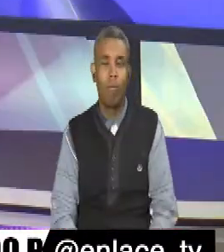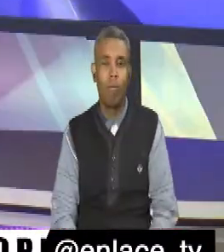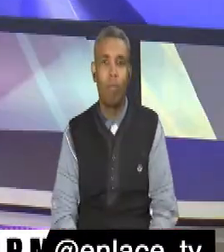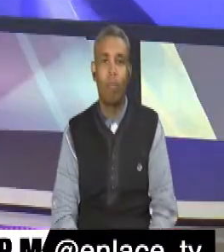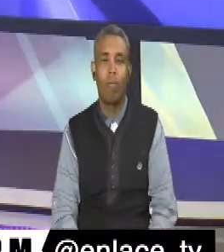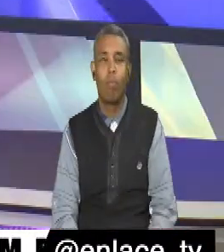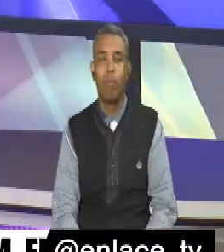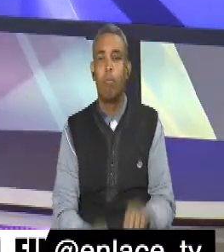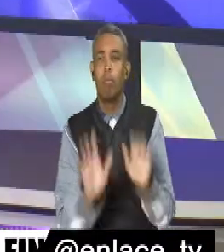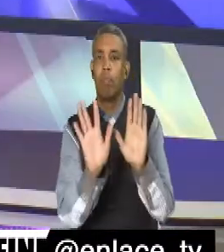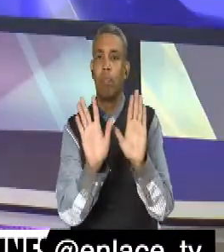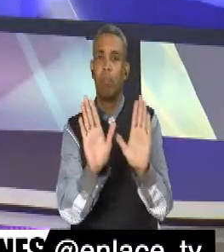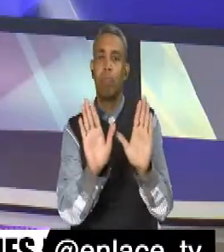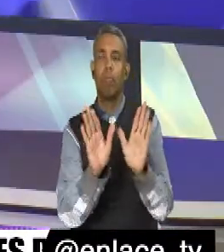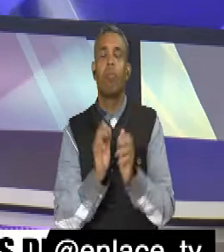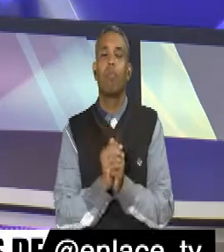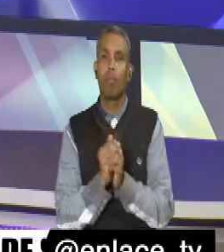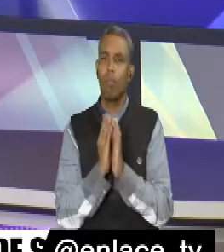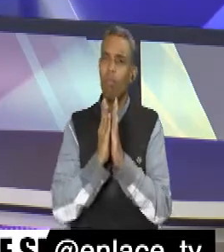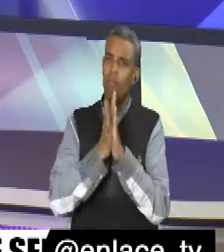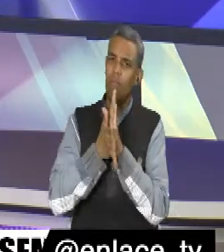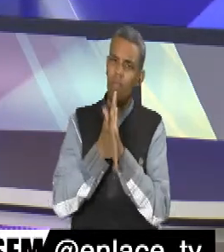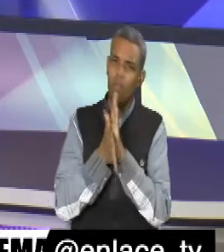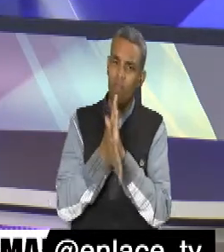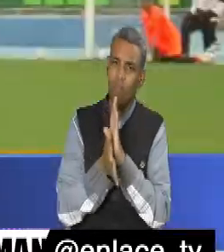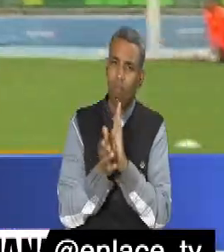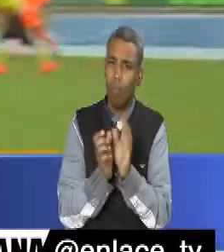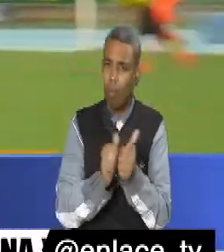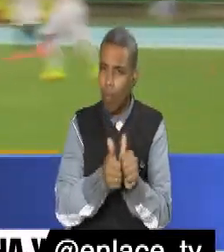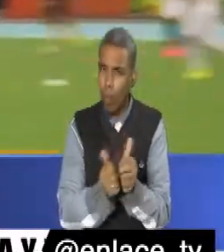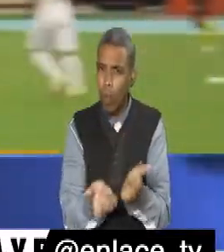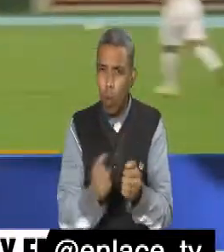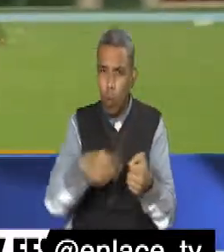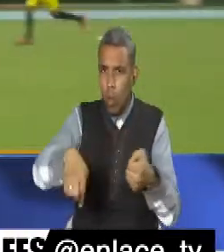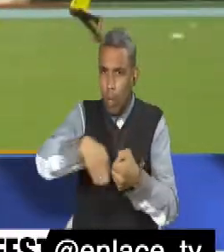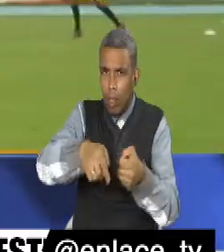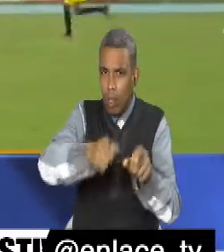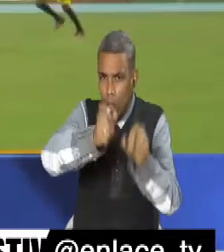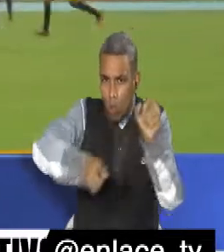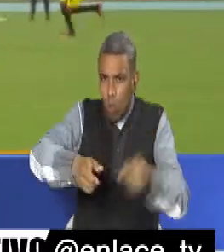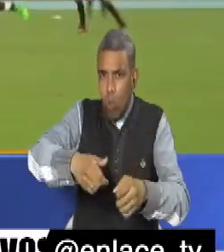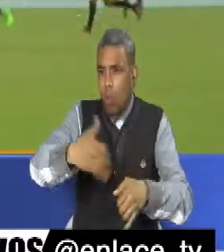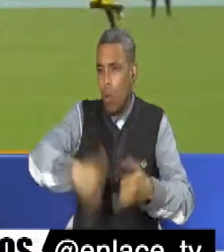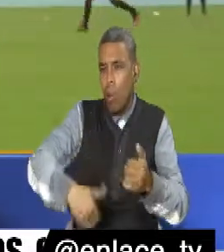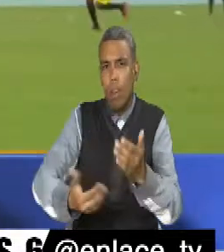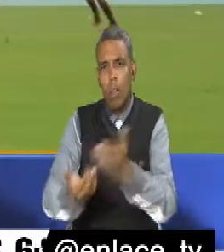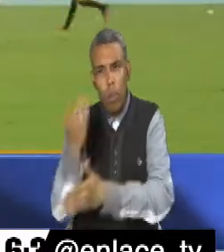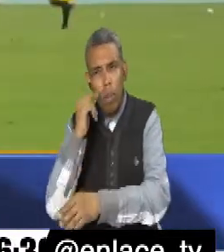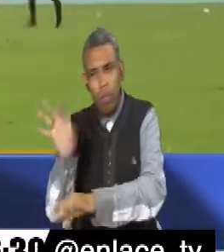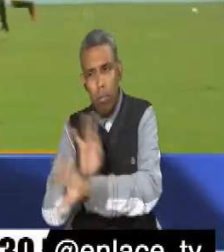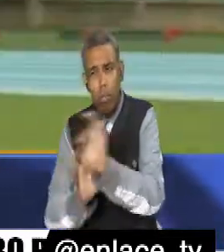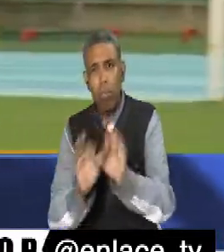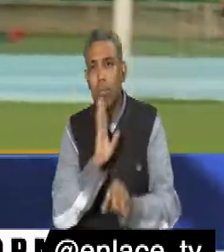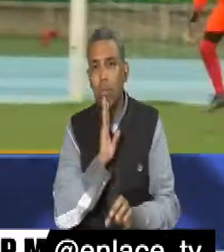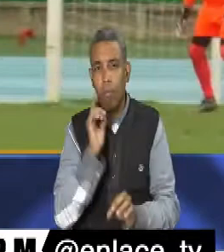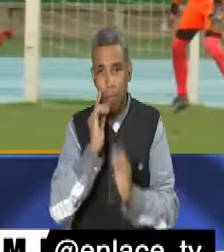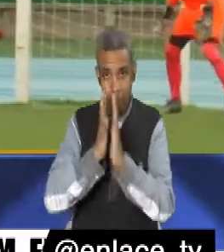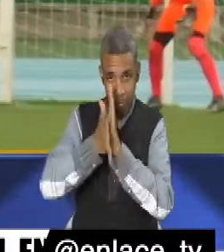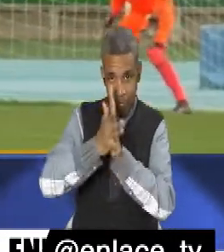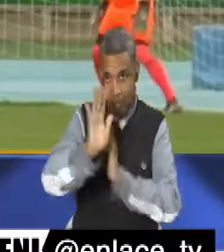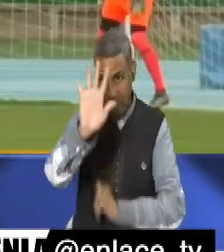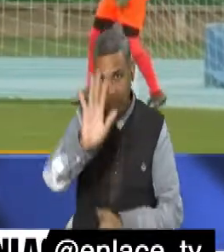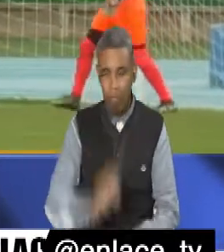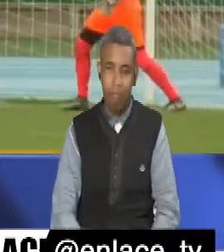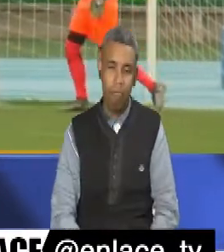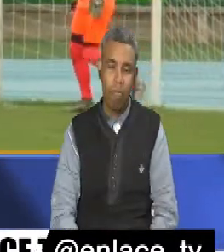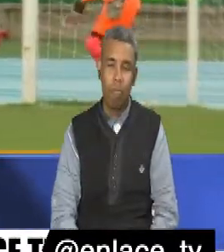Espere al volver de la pausa información sobre las nuevas contrataciones del Club Alianza Petrolera para el segundo semestre de 2017. Ya regresamos